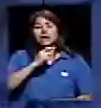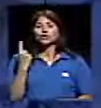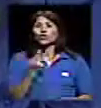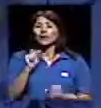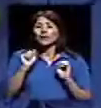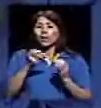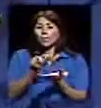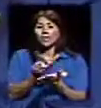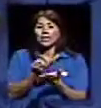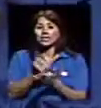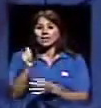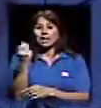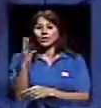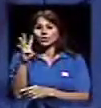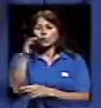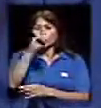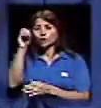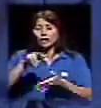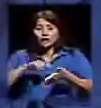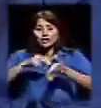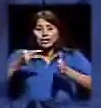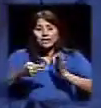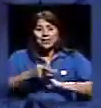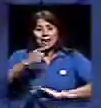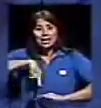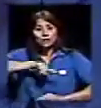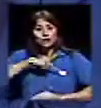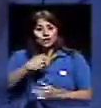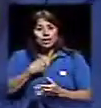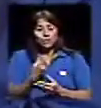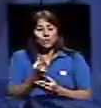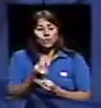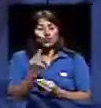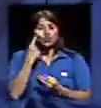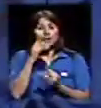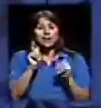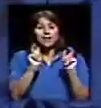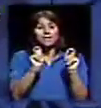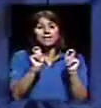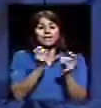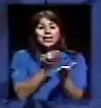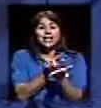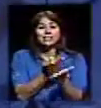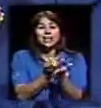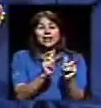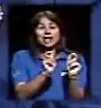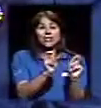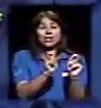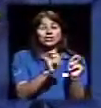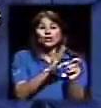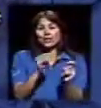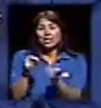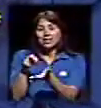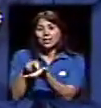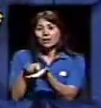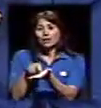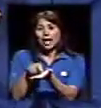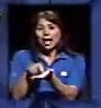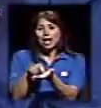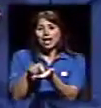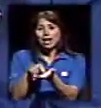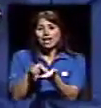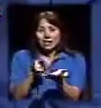14%, podríamos estar hablando de que tenemos fondos para financiar educación y deuda. El resto es con deuda,